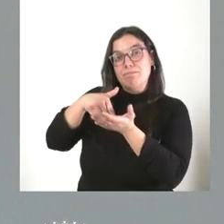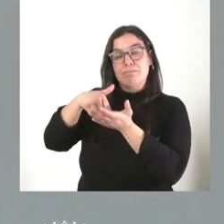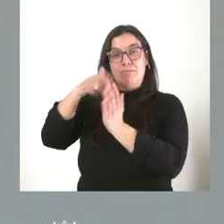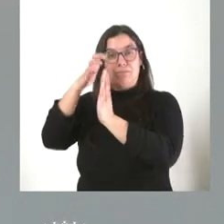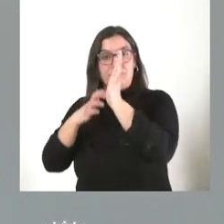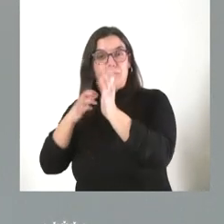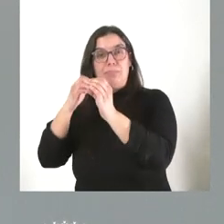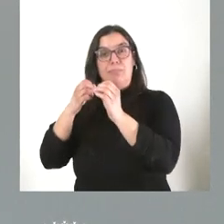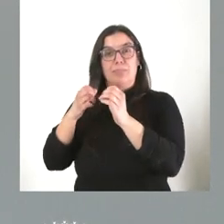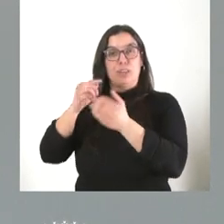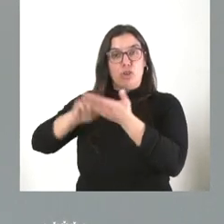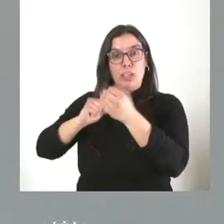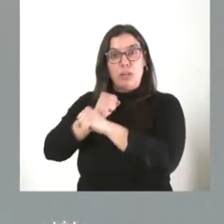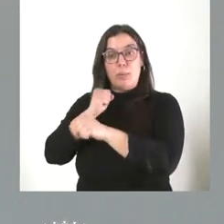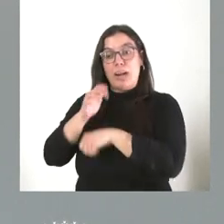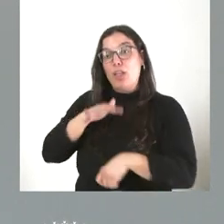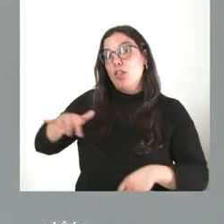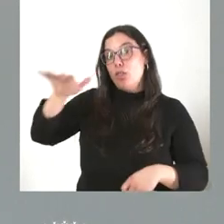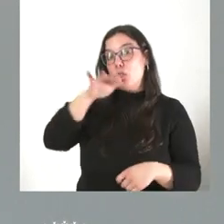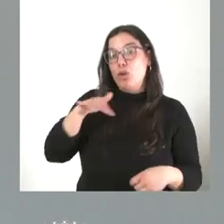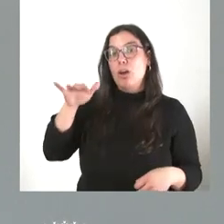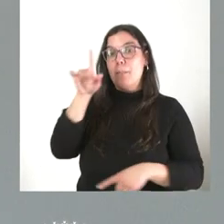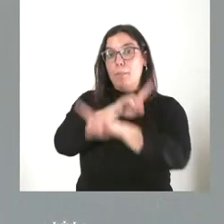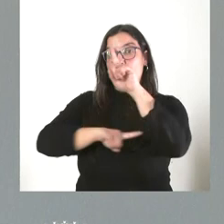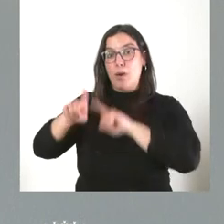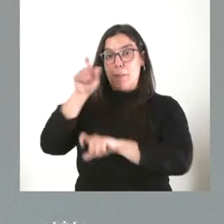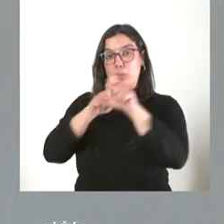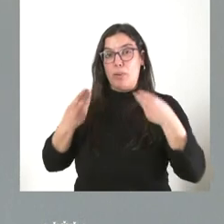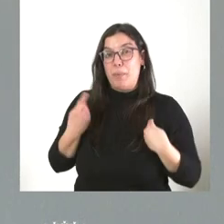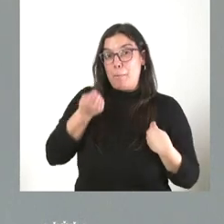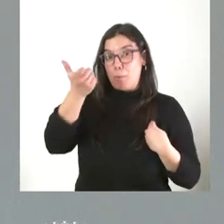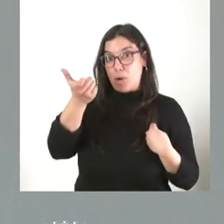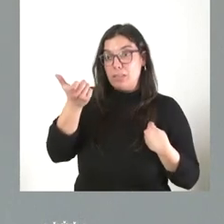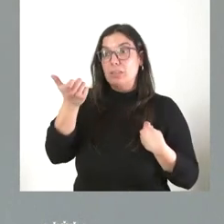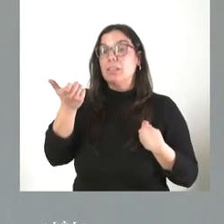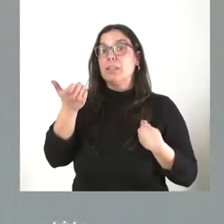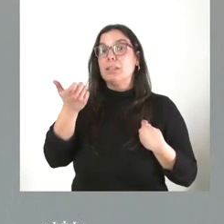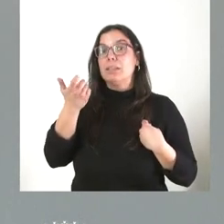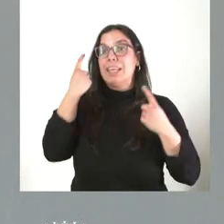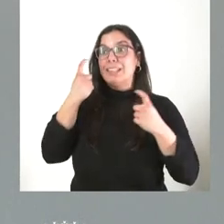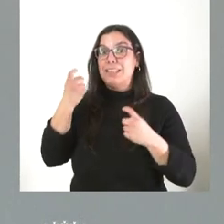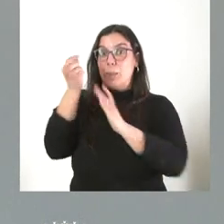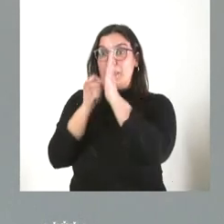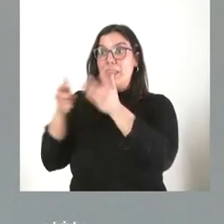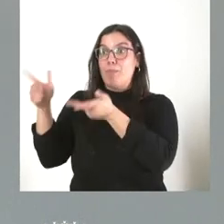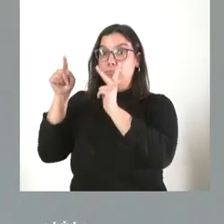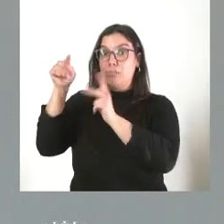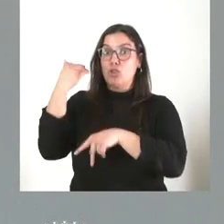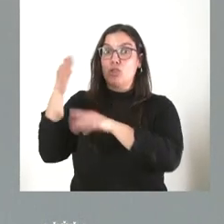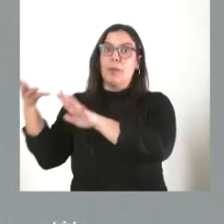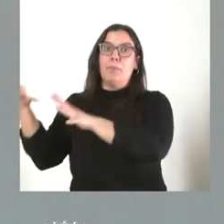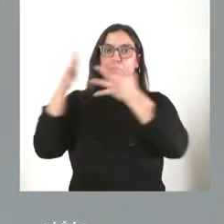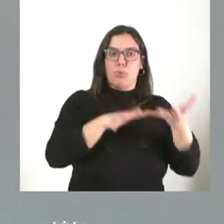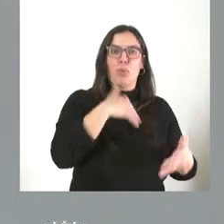para zonas que tengan problemas demográficos y evidentemente Zamora es una de ellas Zamora es una zona